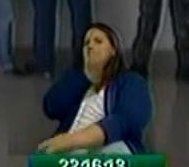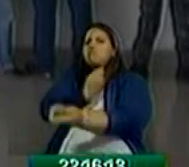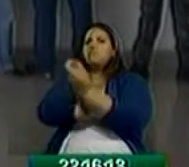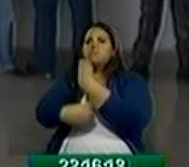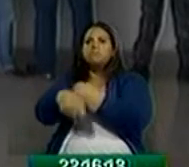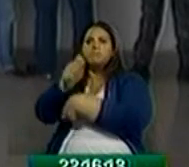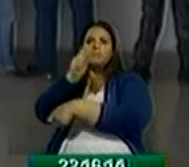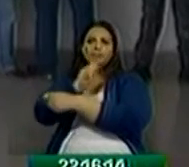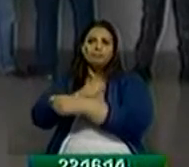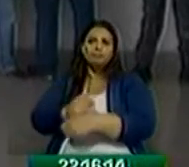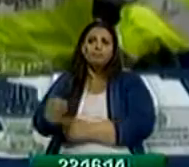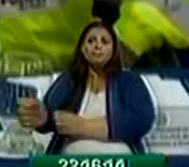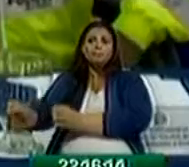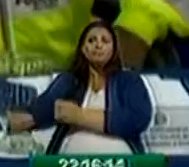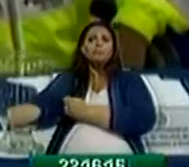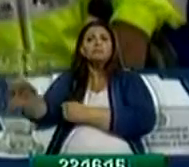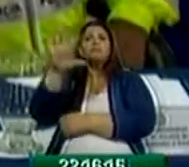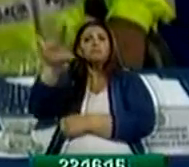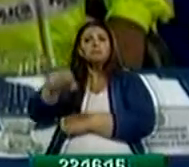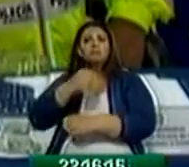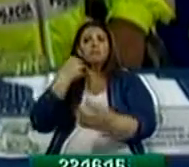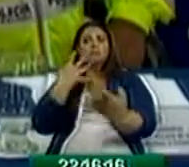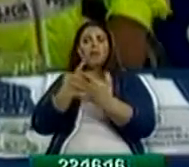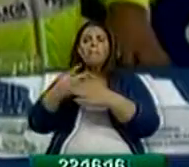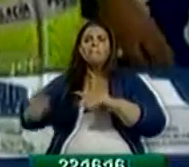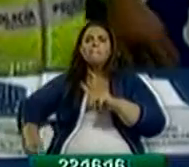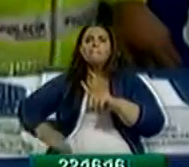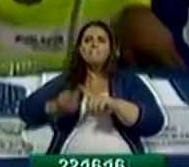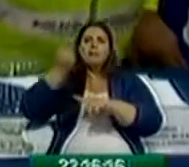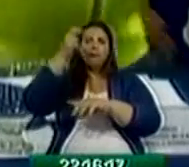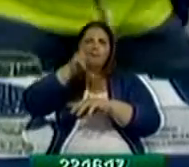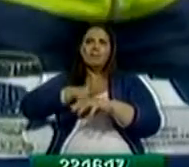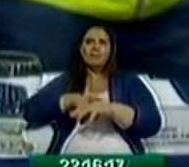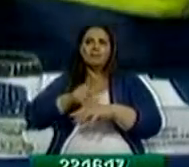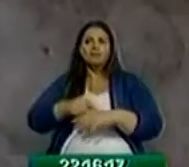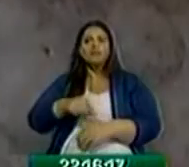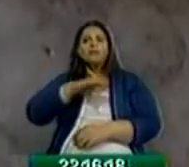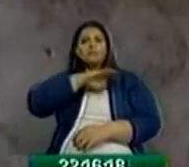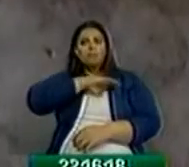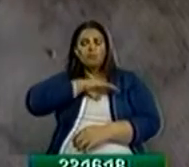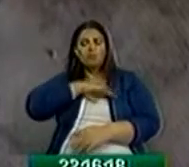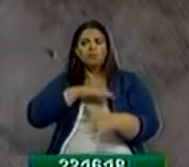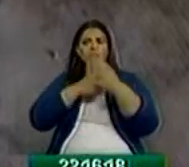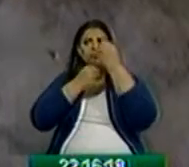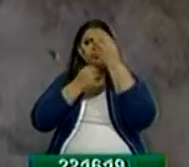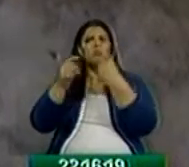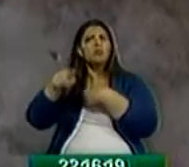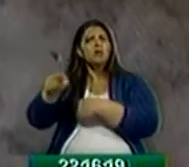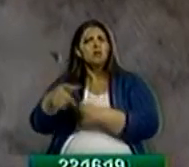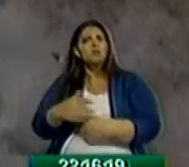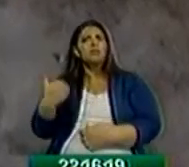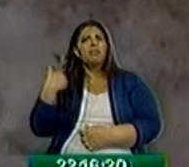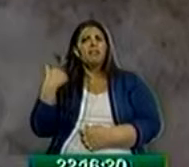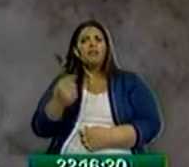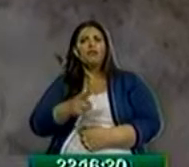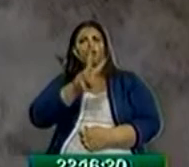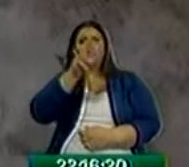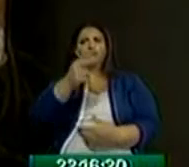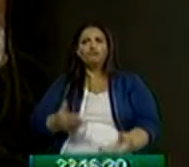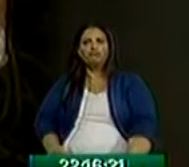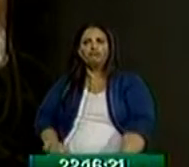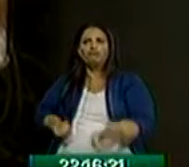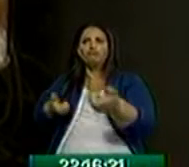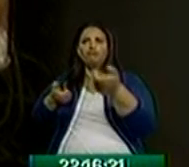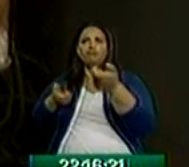contar con antecedentes penales, aseguran las autoridades, habrían cometido delitos en la zona. En su poder se encontró 2 escopetas Mosvel, 2